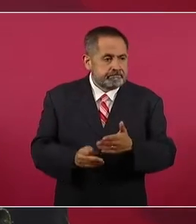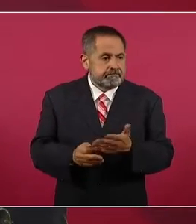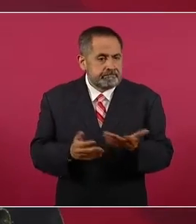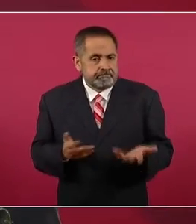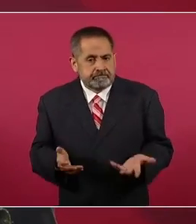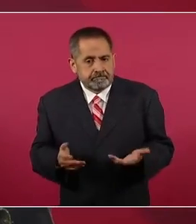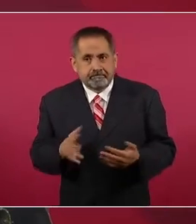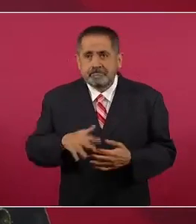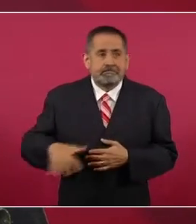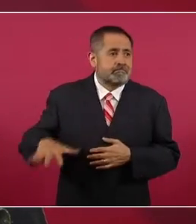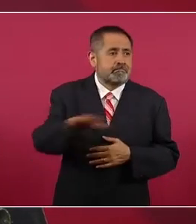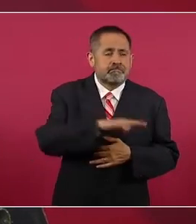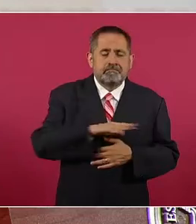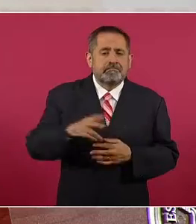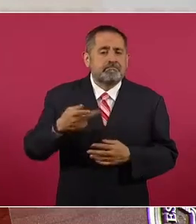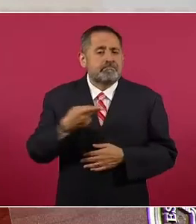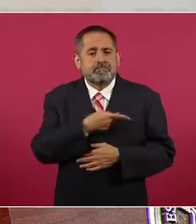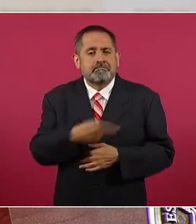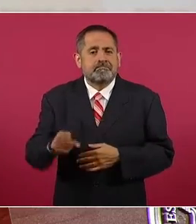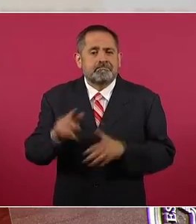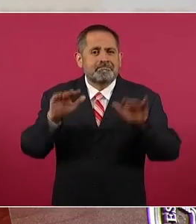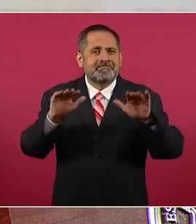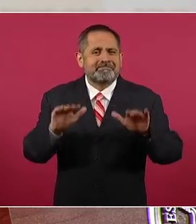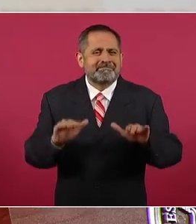se empobrece más al pueblo.